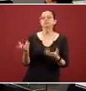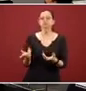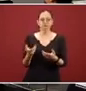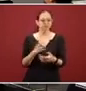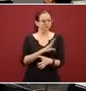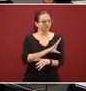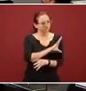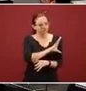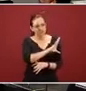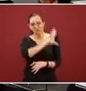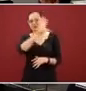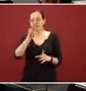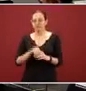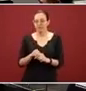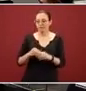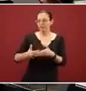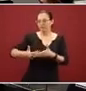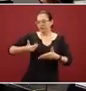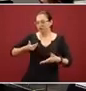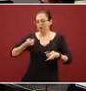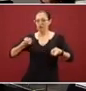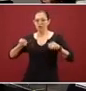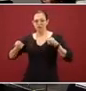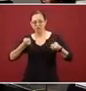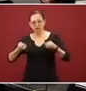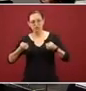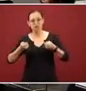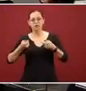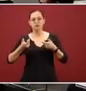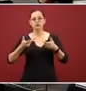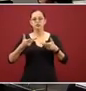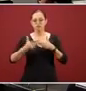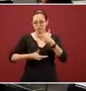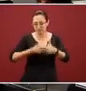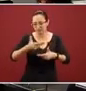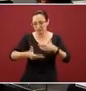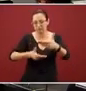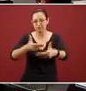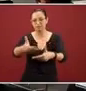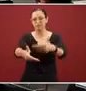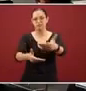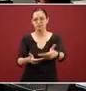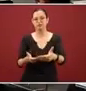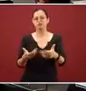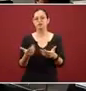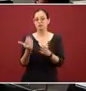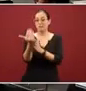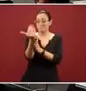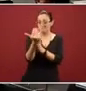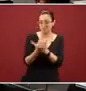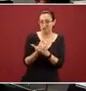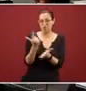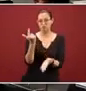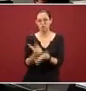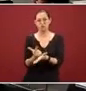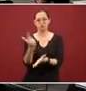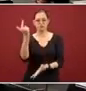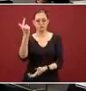de prevención, de control, que están involucradas en el manejo y la disminución de riesgos de una